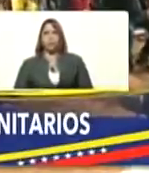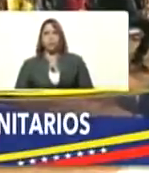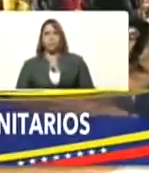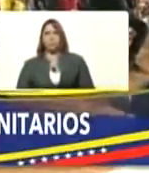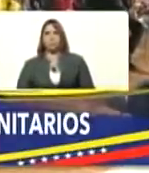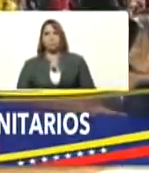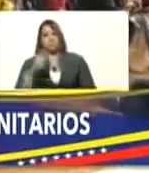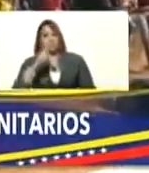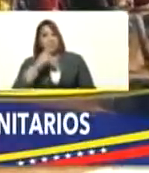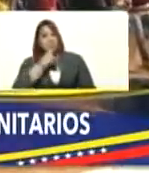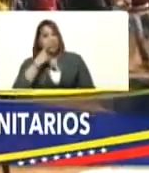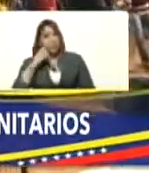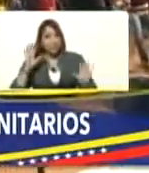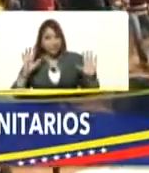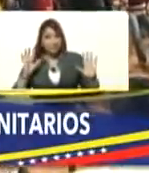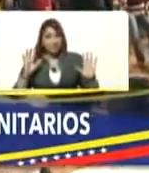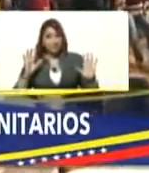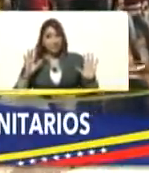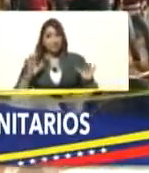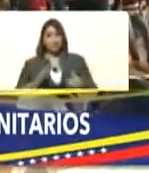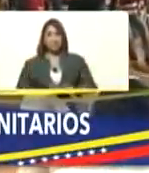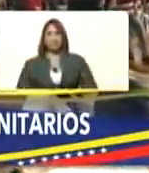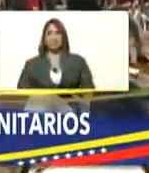Terán, Terán.